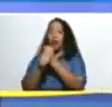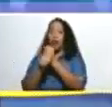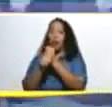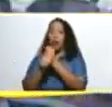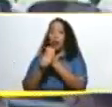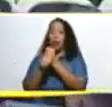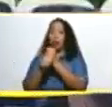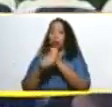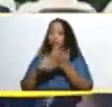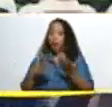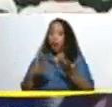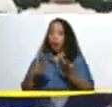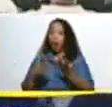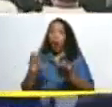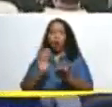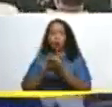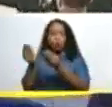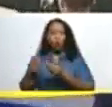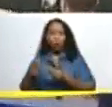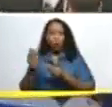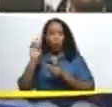¡pum! Nunca te la regresan,